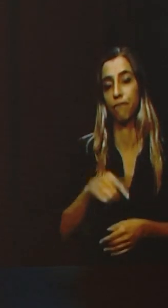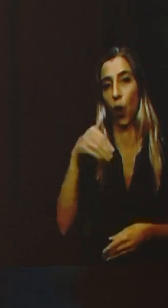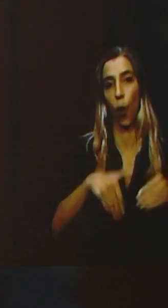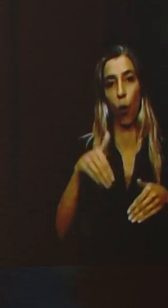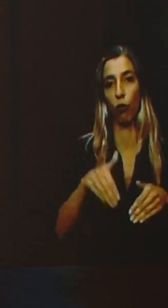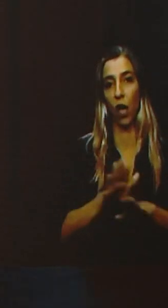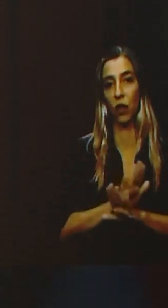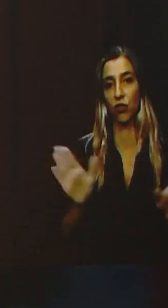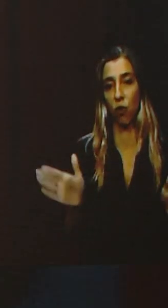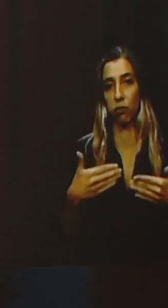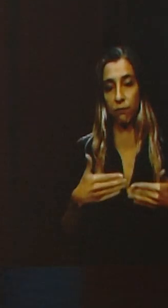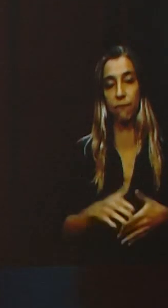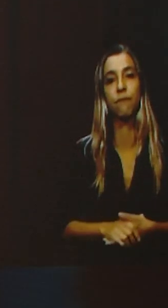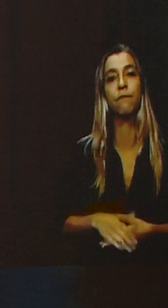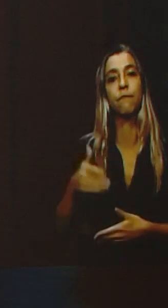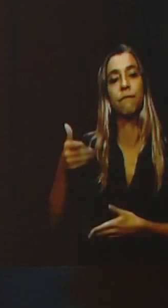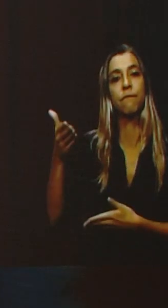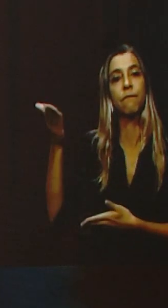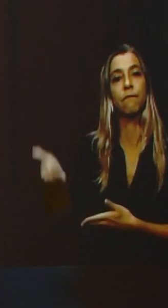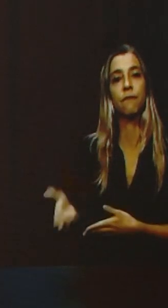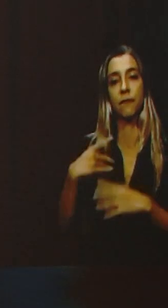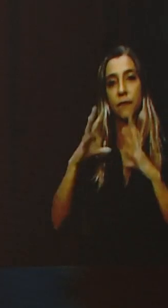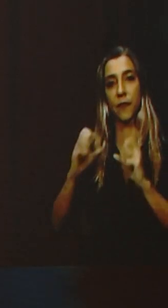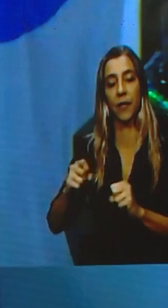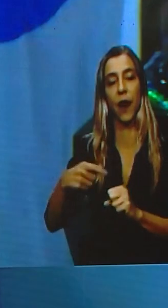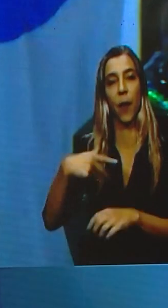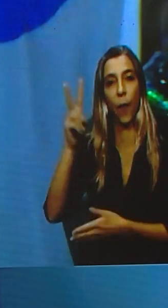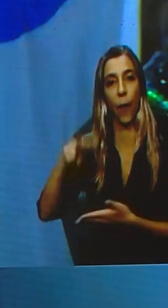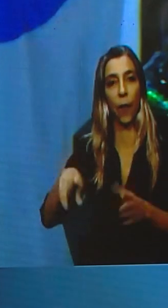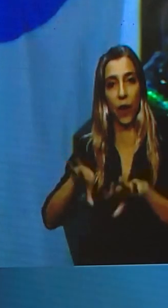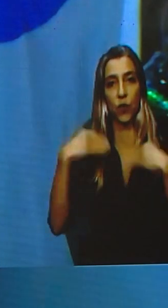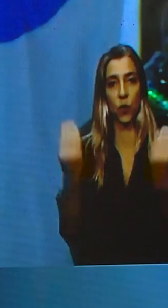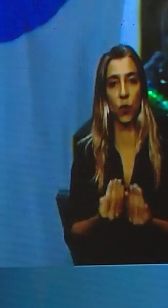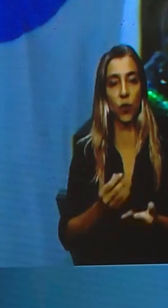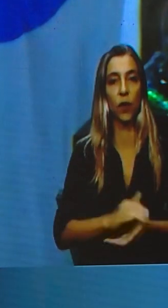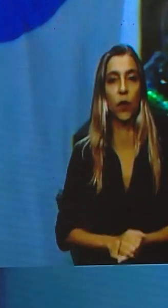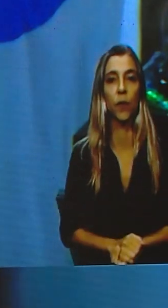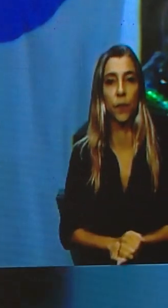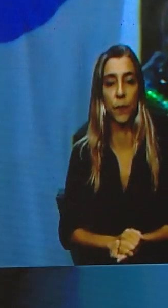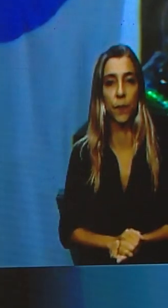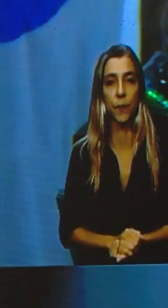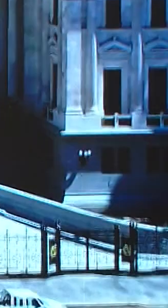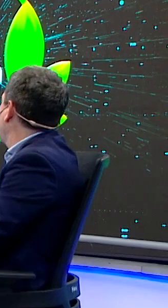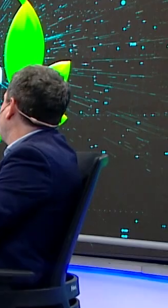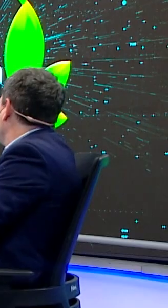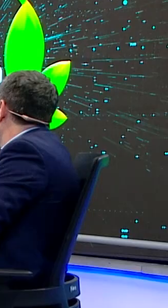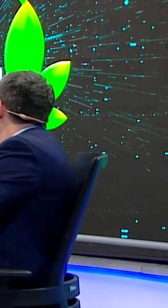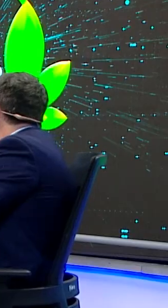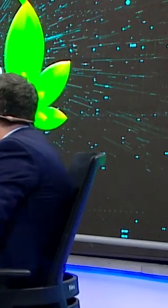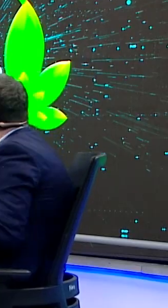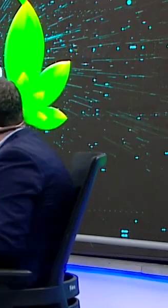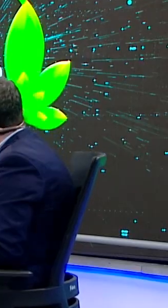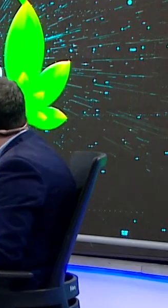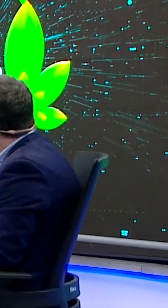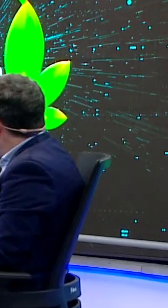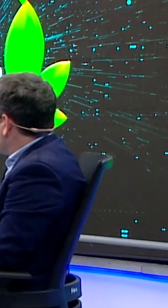de la problemática ambiental, en el caso de la Cámara de Diputados, para generar capacidad en términos de diseño y formulación de políticas públicas en búsqueda de esto que tiene